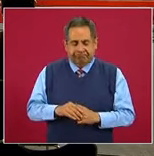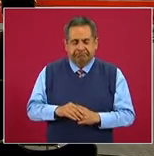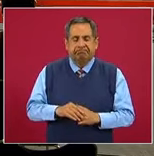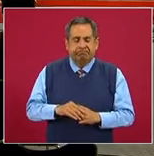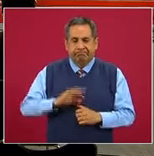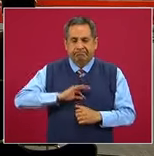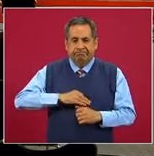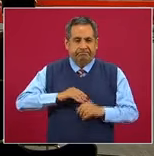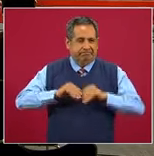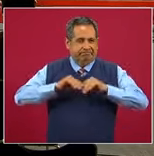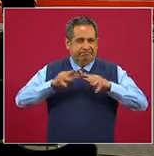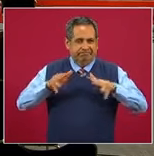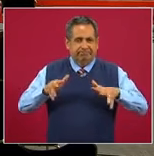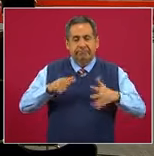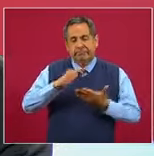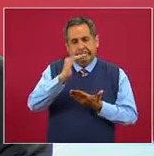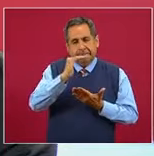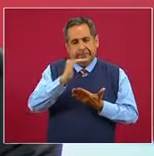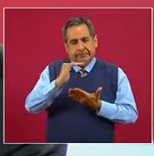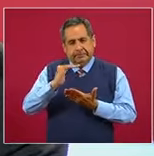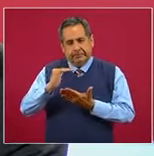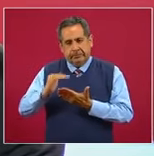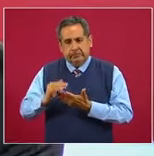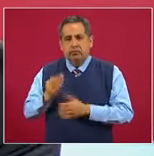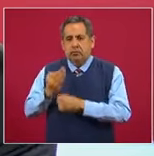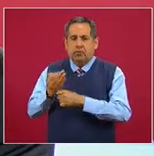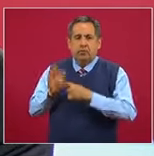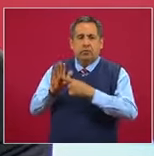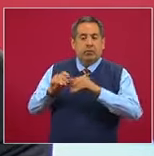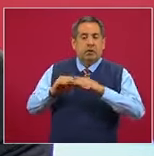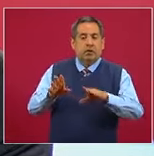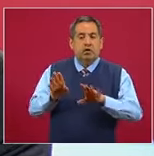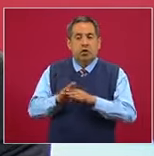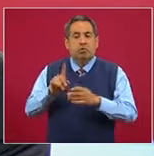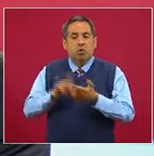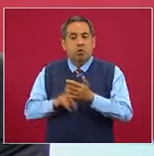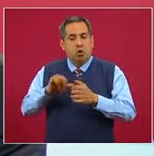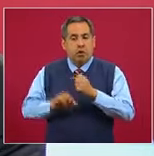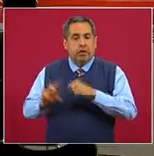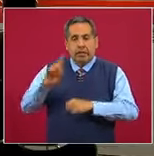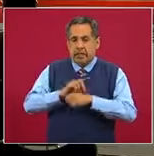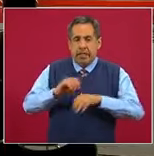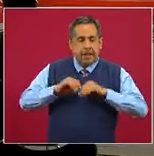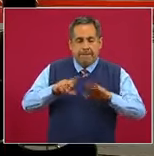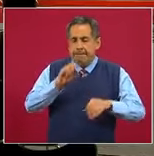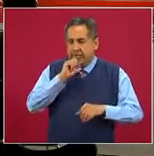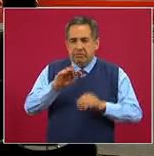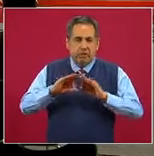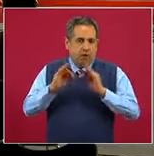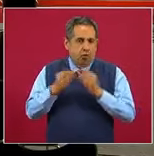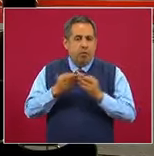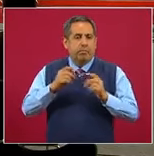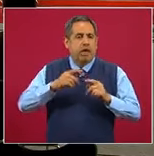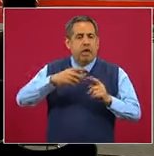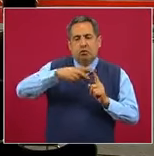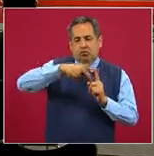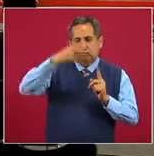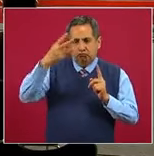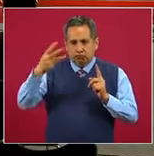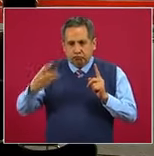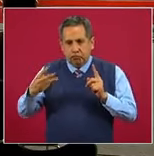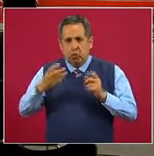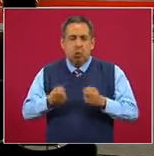la epidemia. Hoy presentaremos el informe técnico correspondiente al corte de información del día de hoy, con el mismo formato, la curva epidémica semanal, los